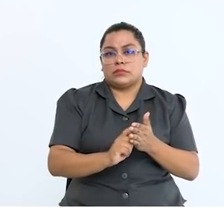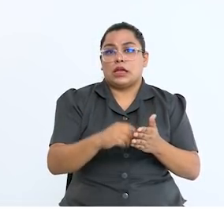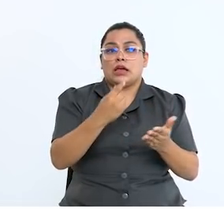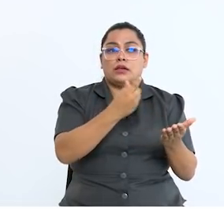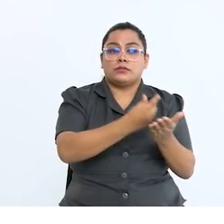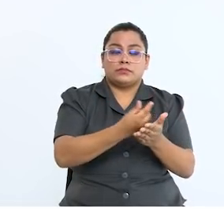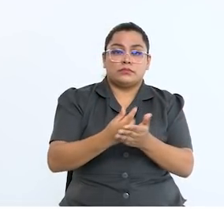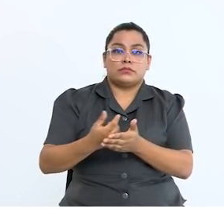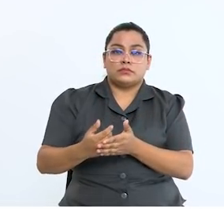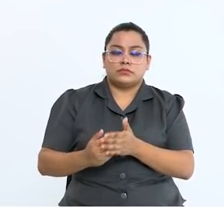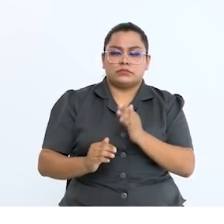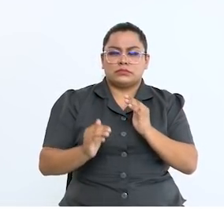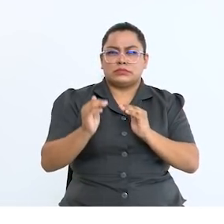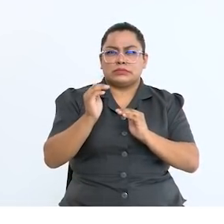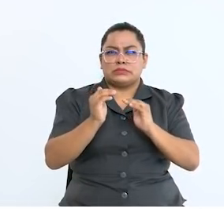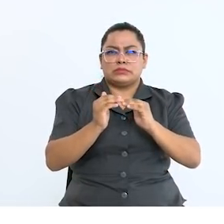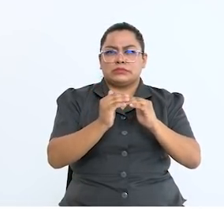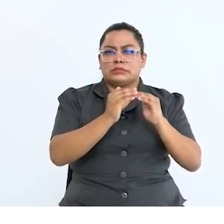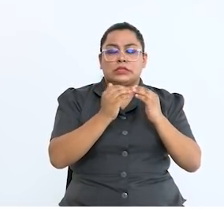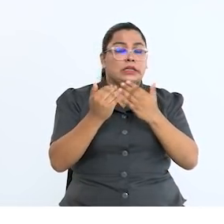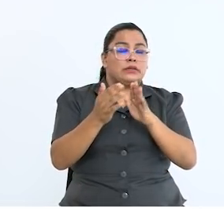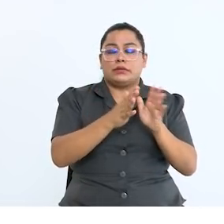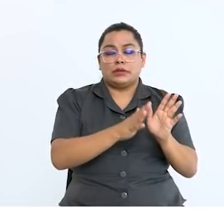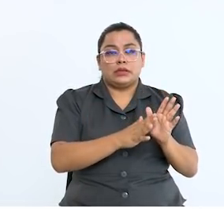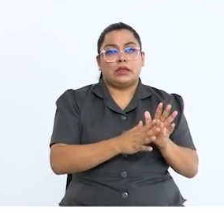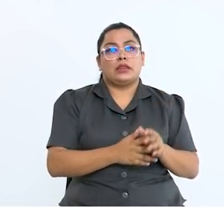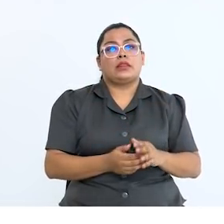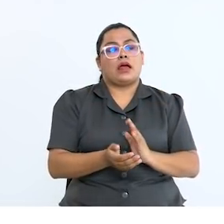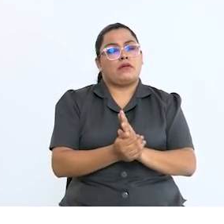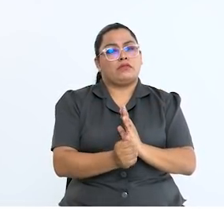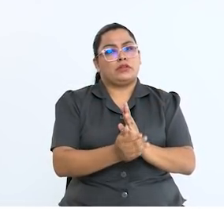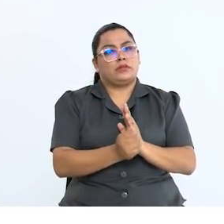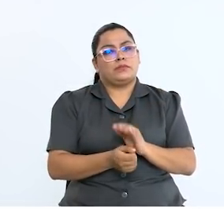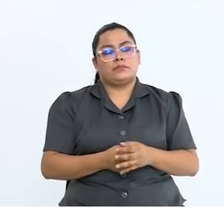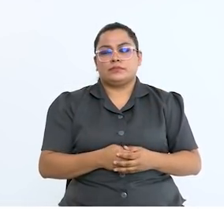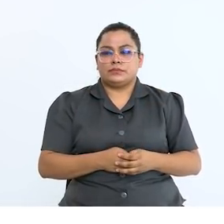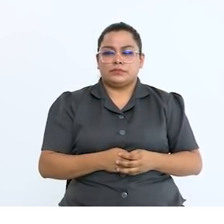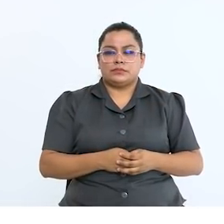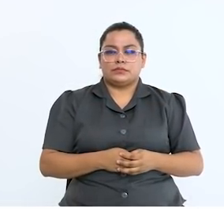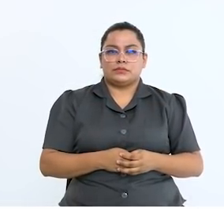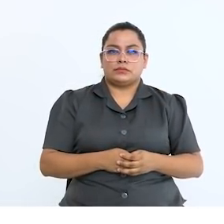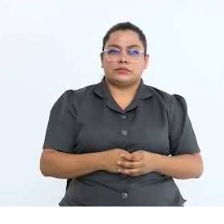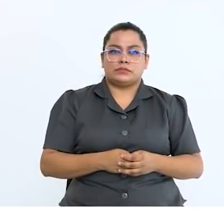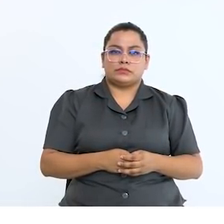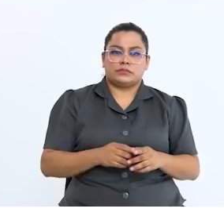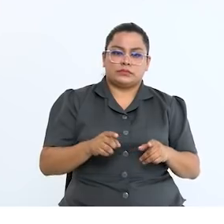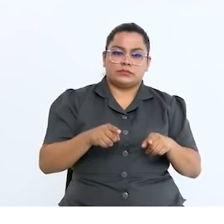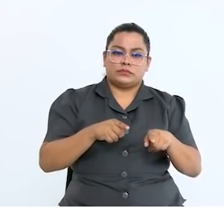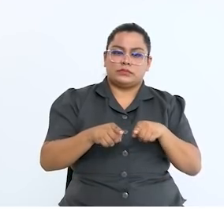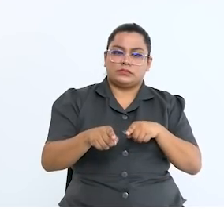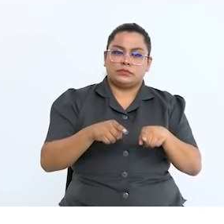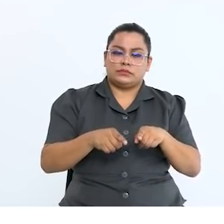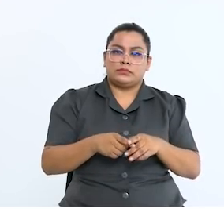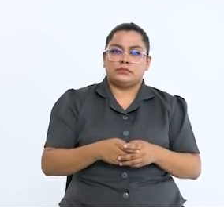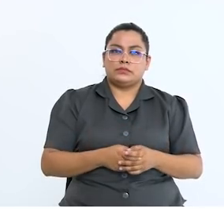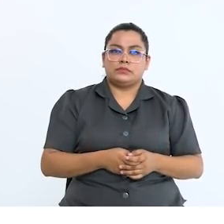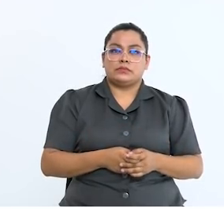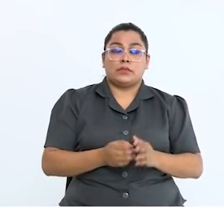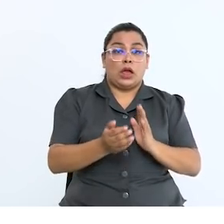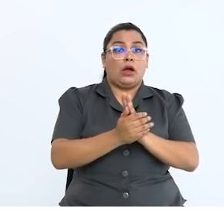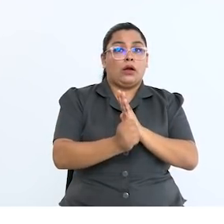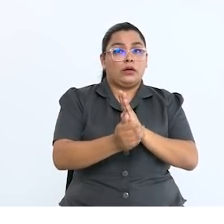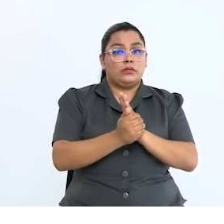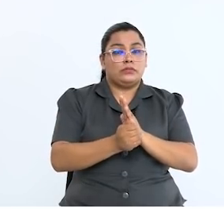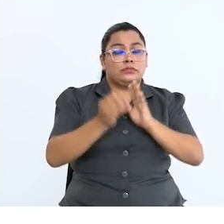En cada grado, hay un nivel de alcance de cada una de las destrezas o habilidades. Competencias generales de